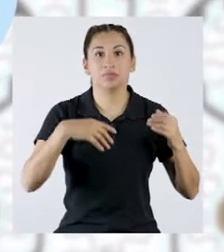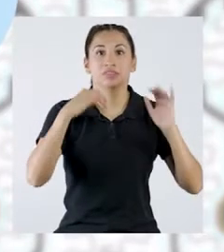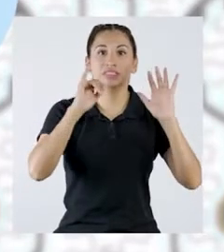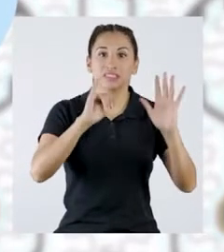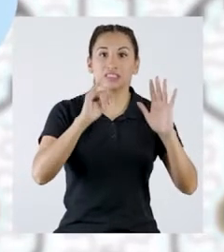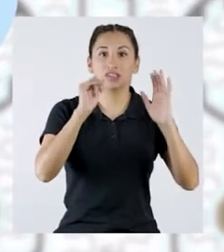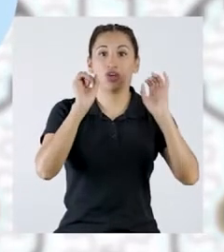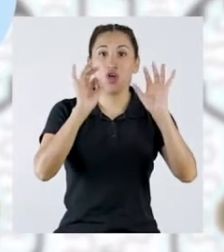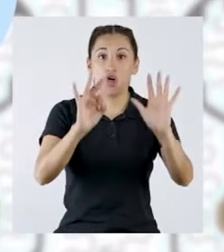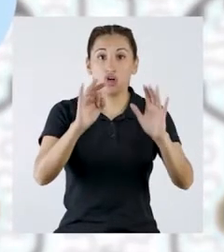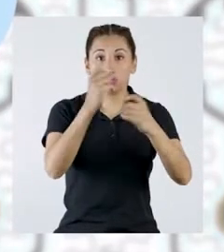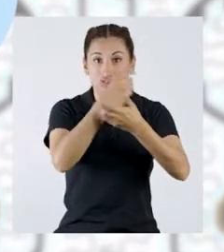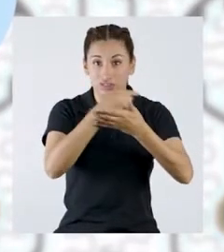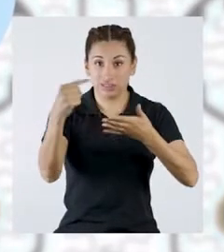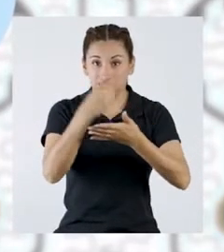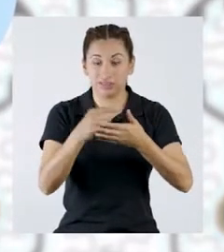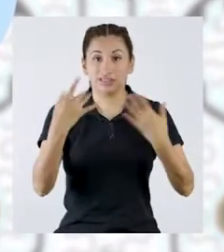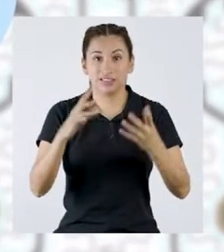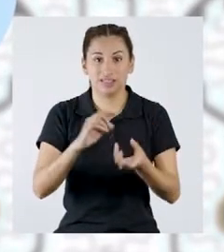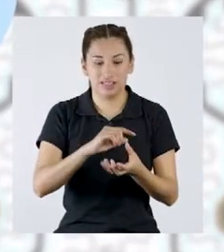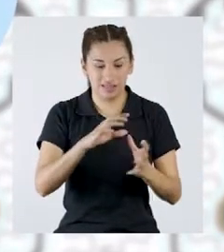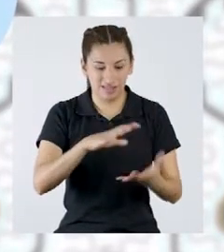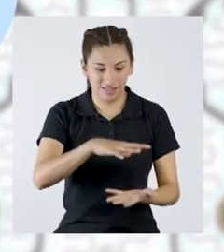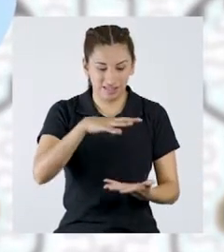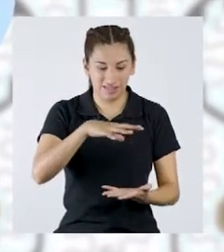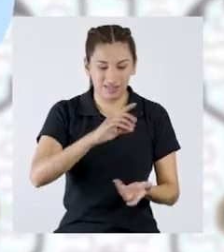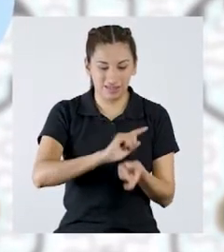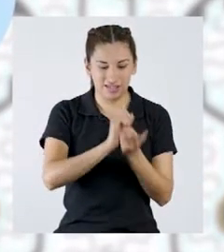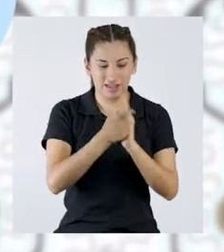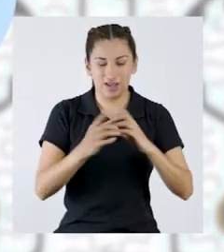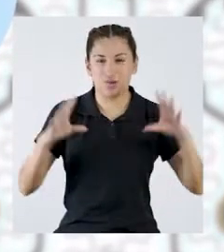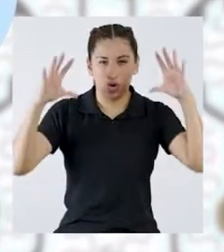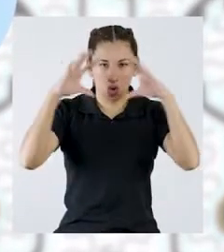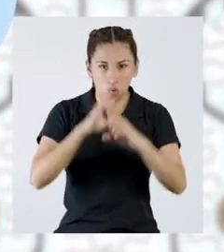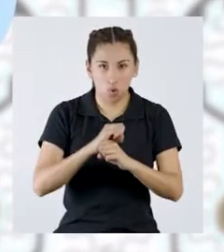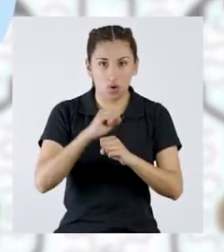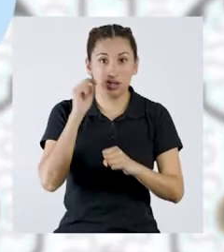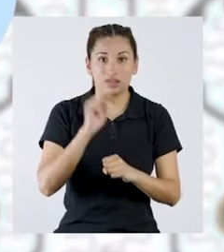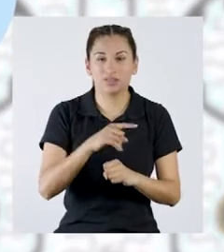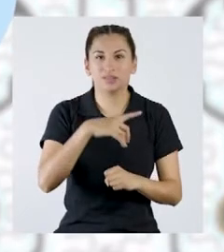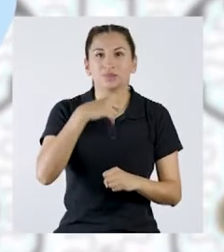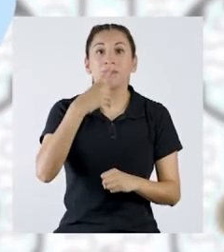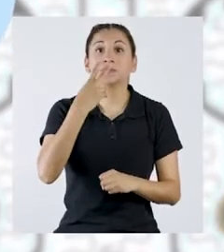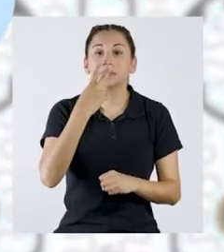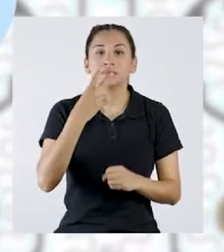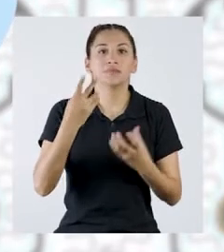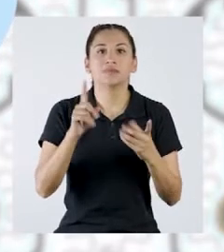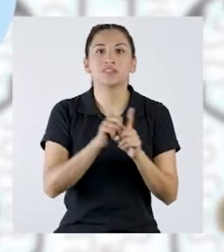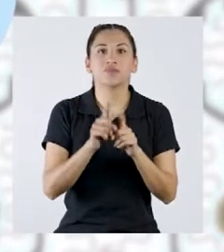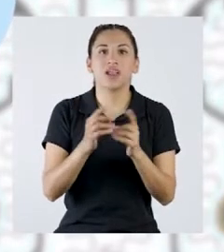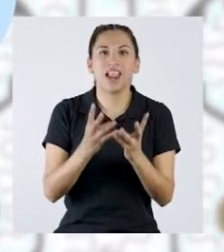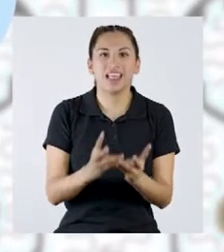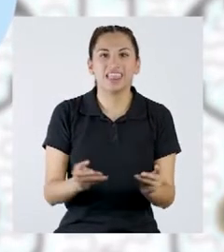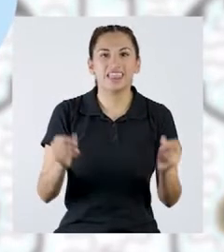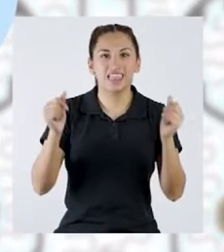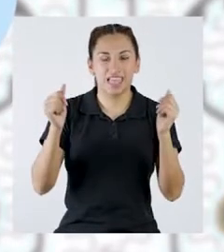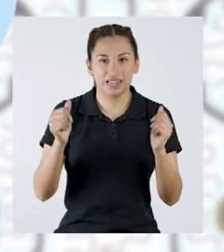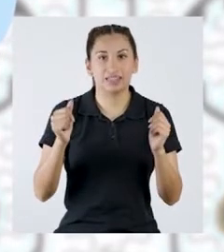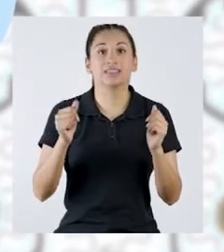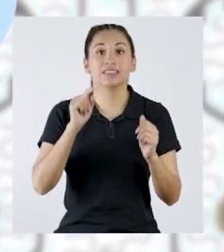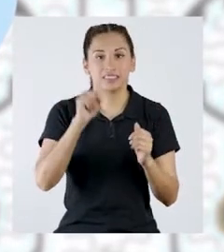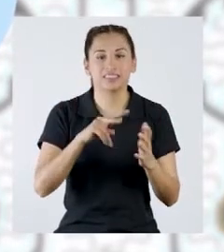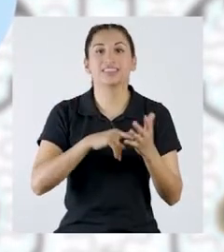en 6 a 8 semanas notarás que el color del compost será más oscuro y que el olor pasará a ser como de tierra